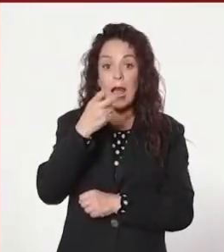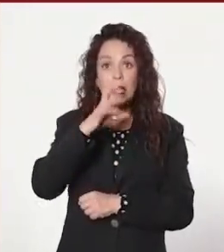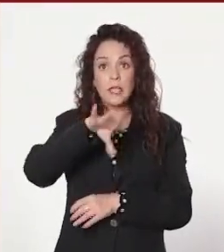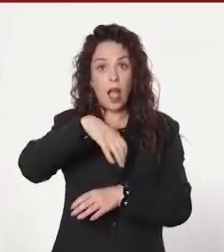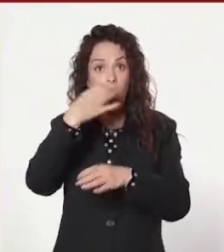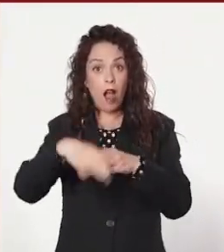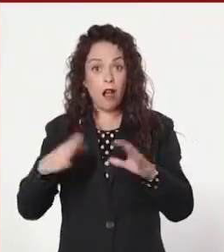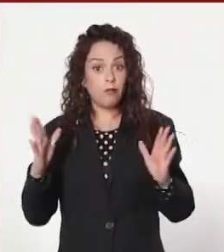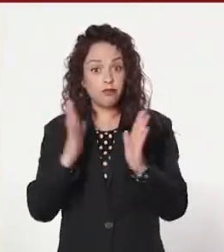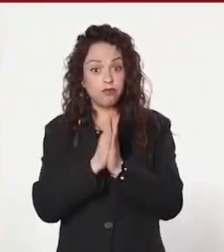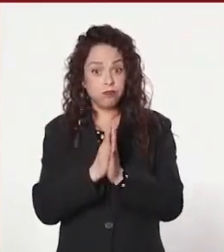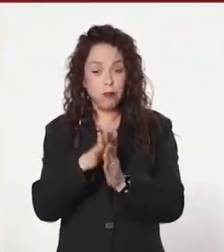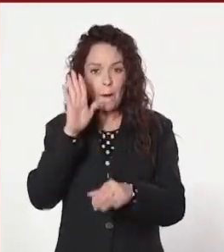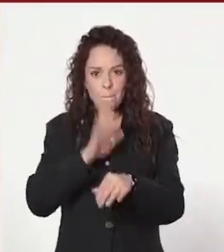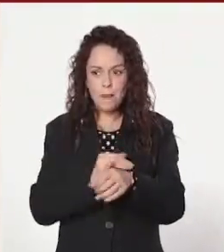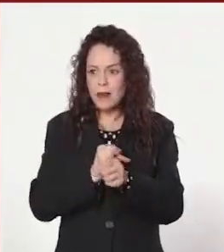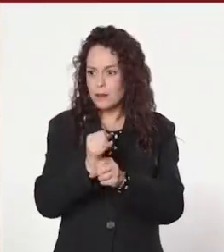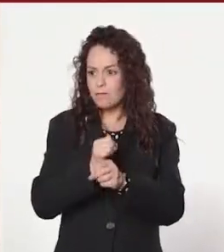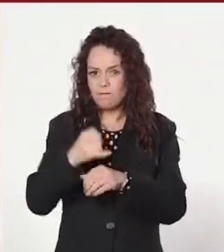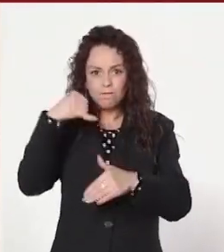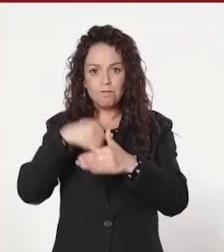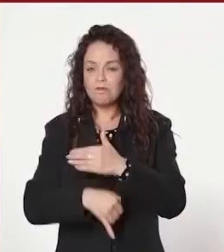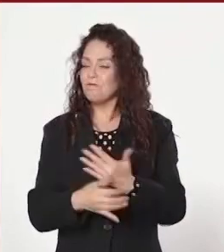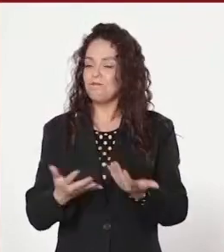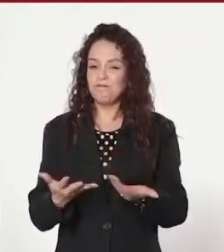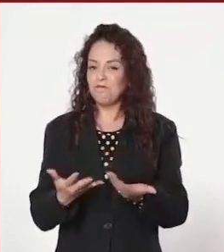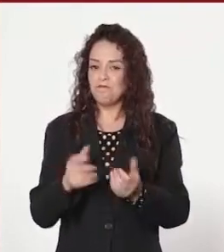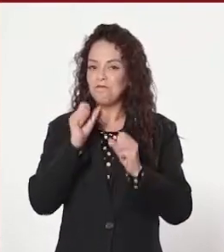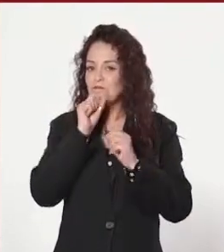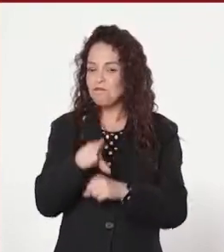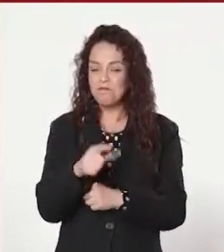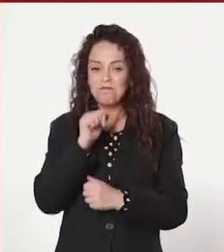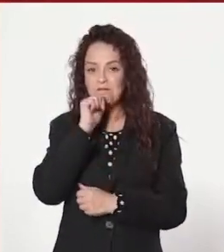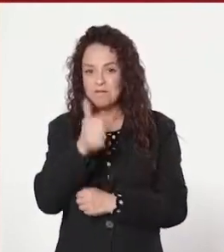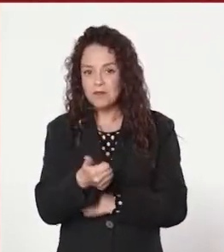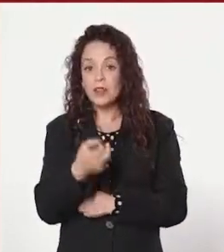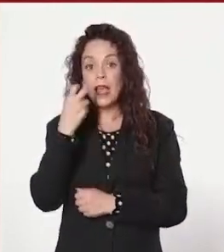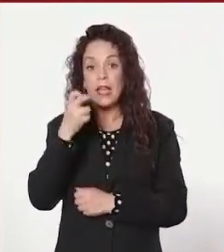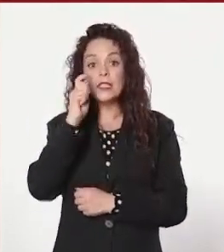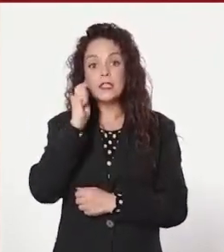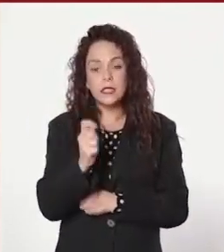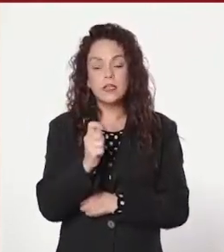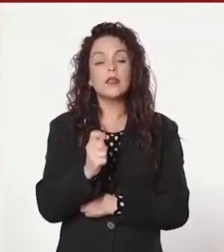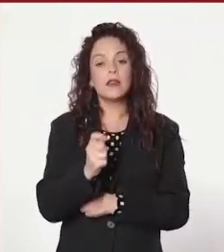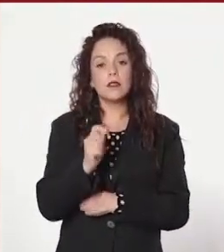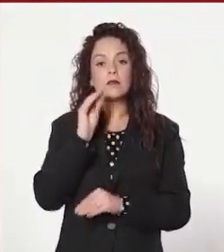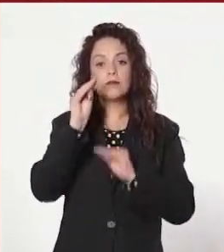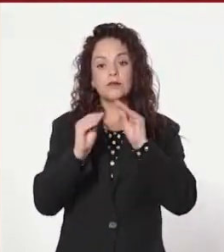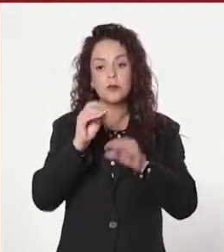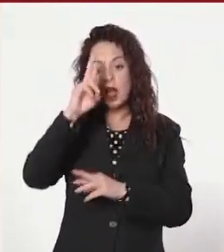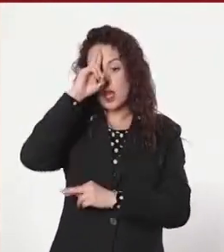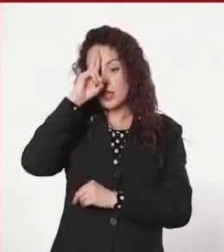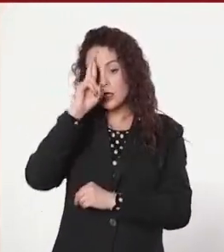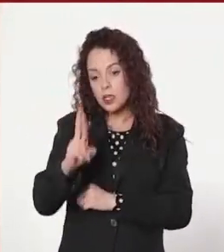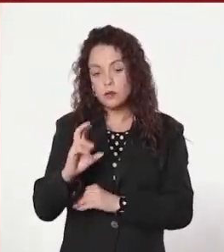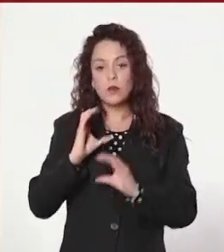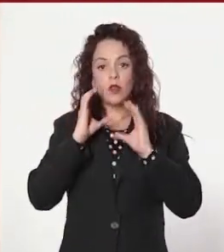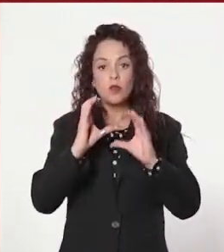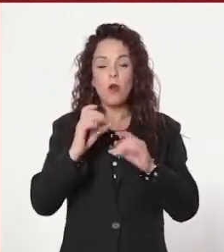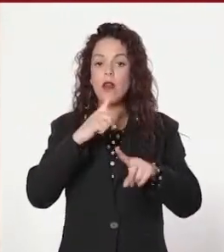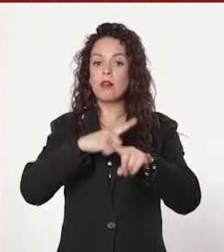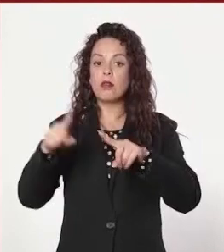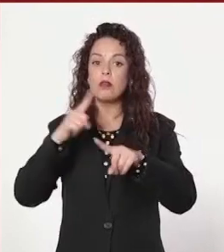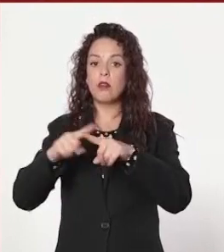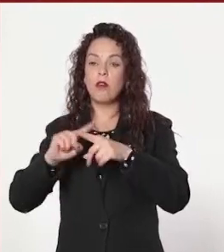el panteón. Ahí mismo, ¿por qué no? Estaremos aplicando los principios para respetar y cuidar la biodiversidad